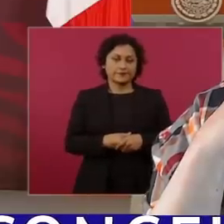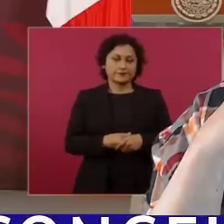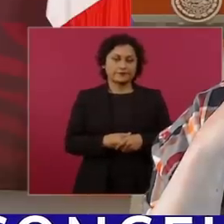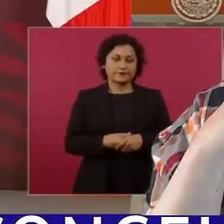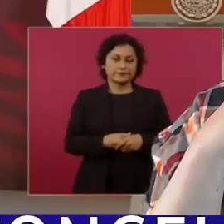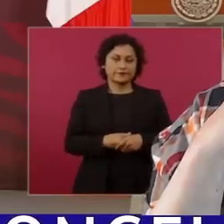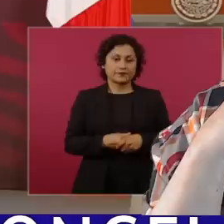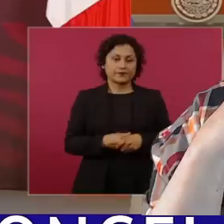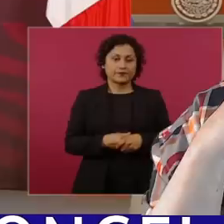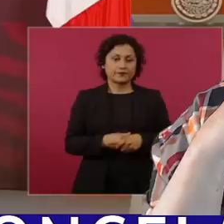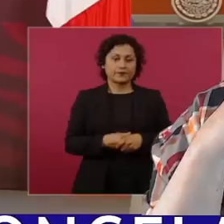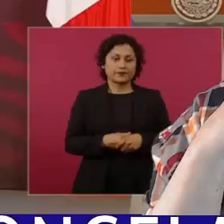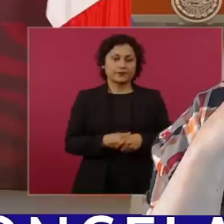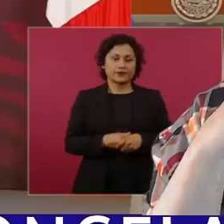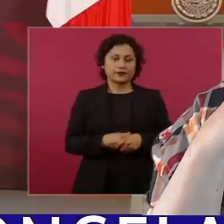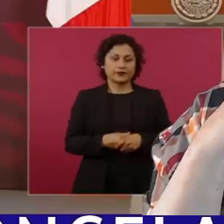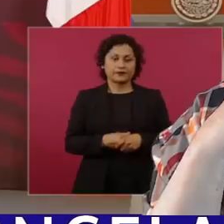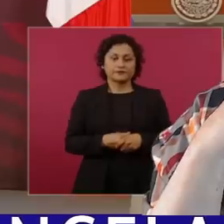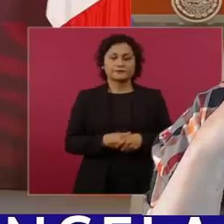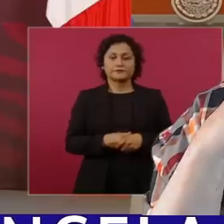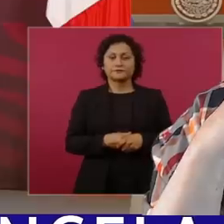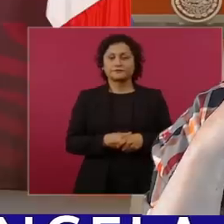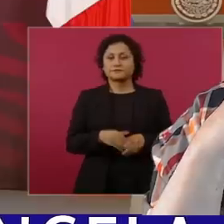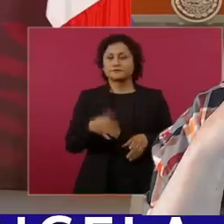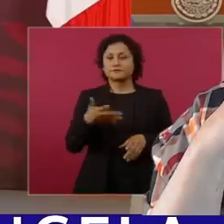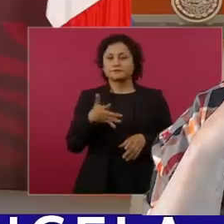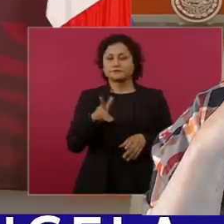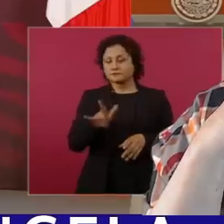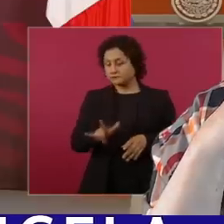Y aquí se a las